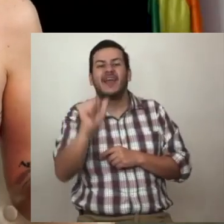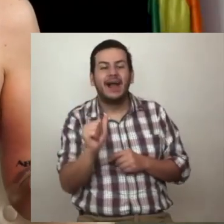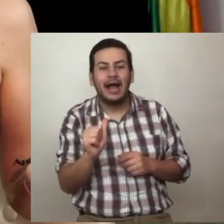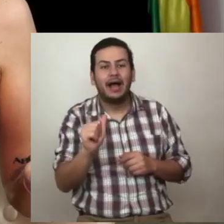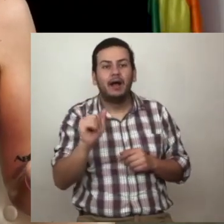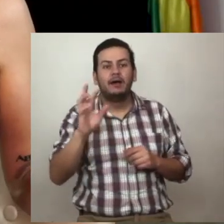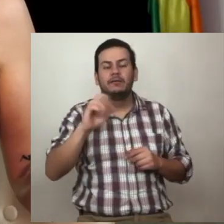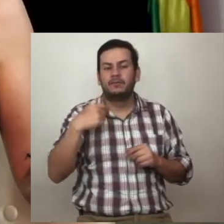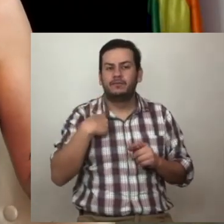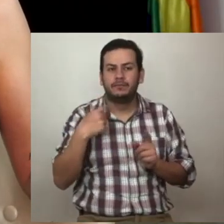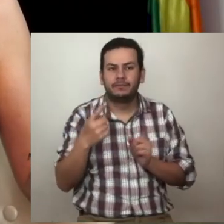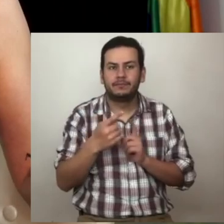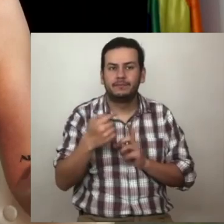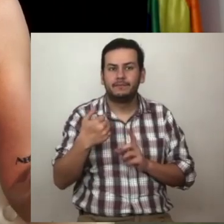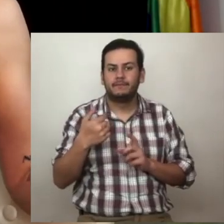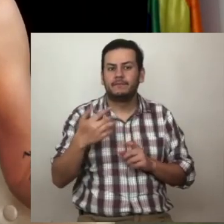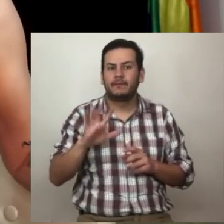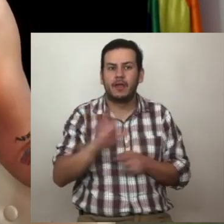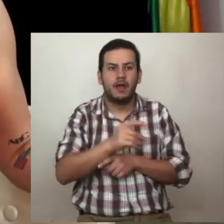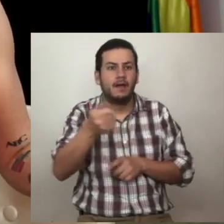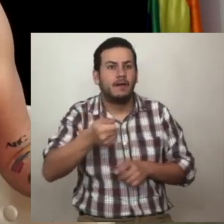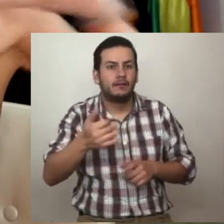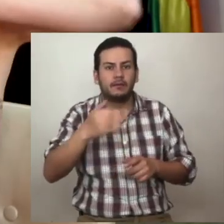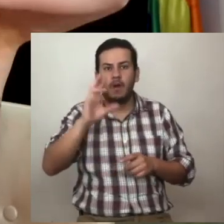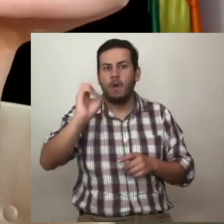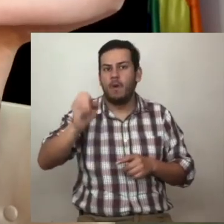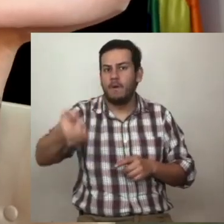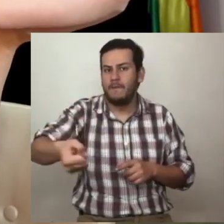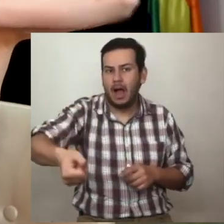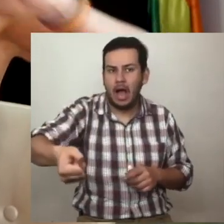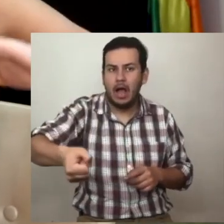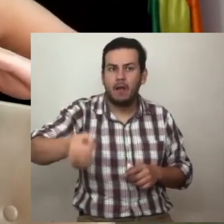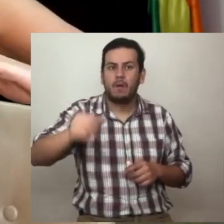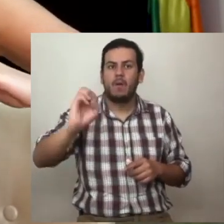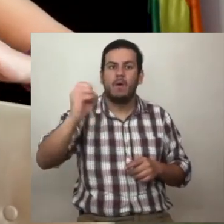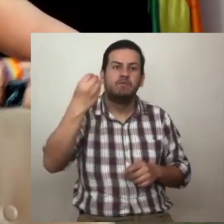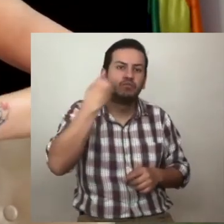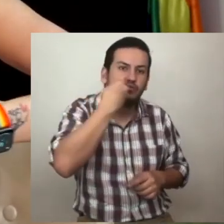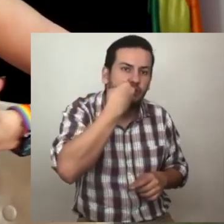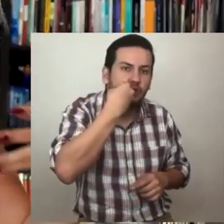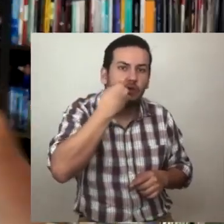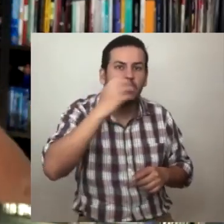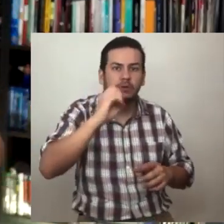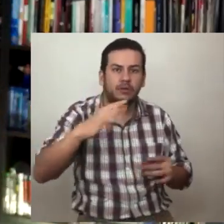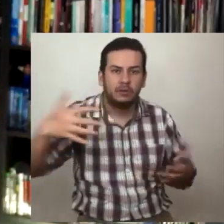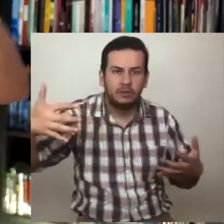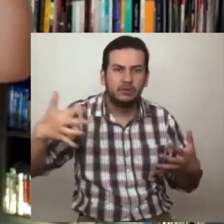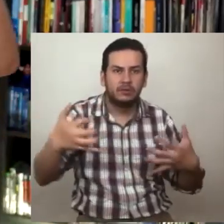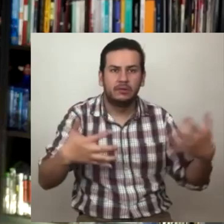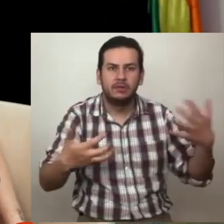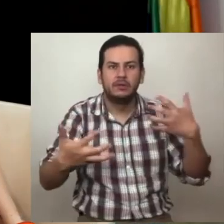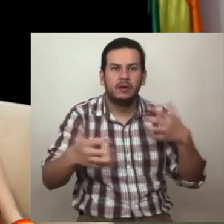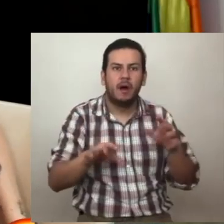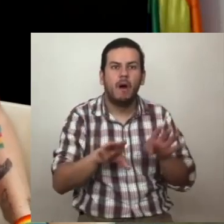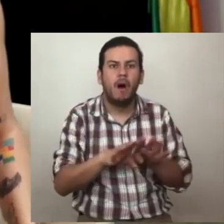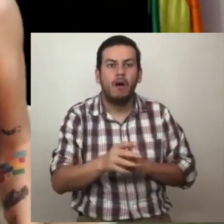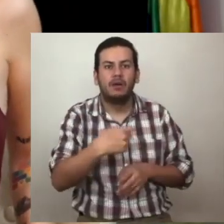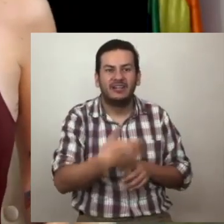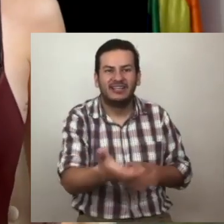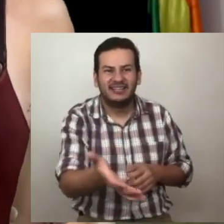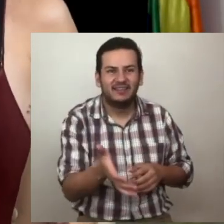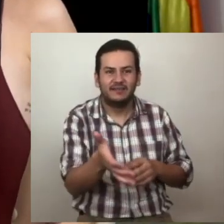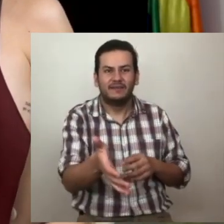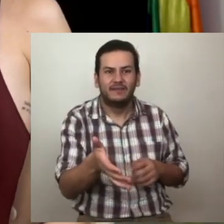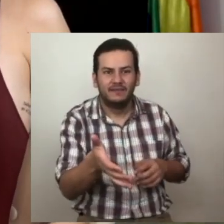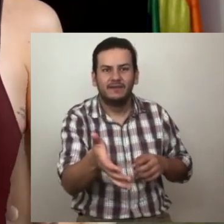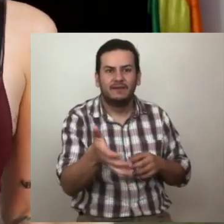acercan, comienza este como baile del saludo. No saben si es mano o no saben si es de beso. Comenzamos así como a la distancia. La mano, no te doy la mano. Me